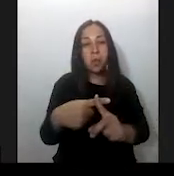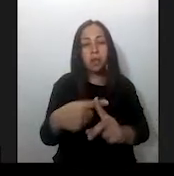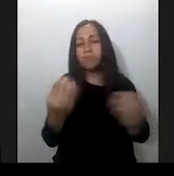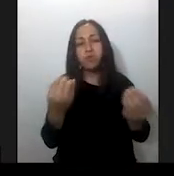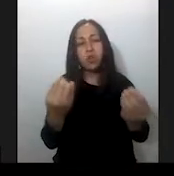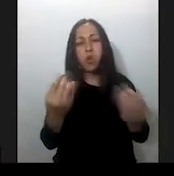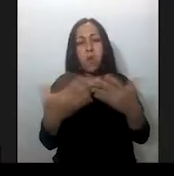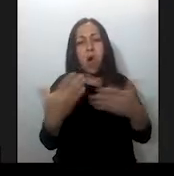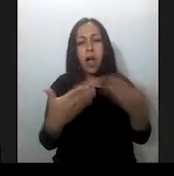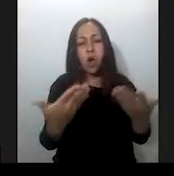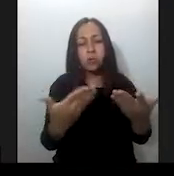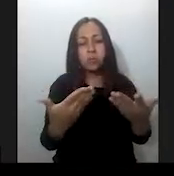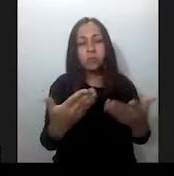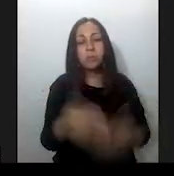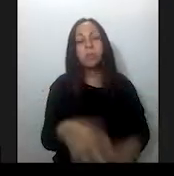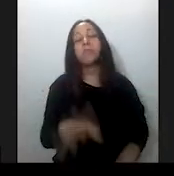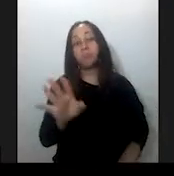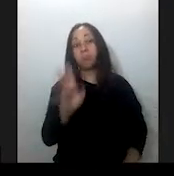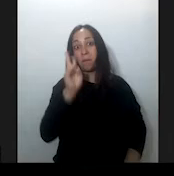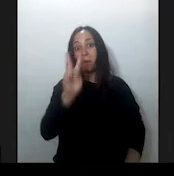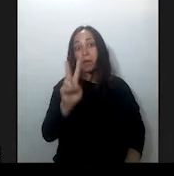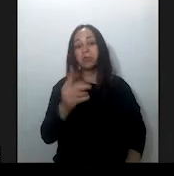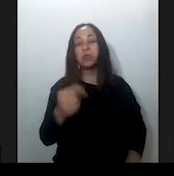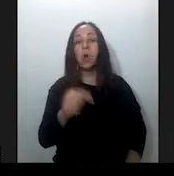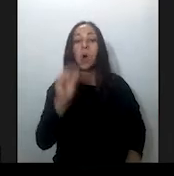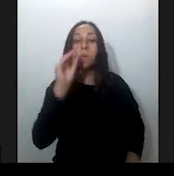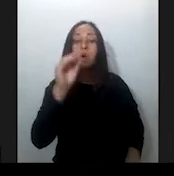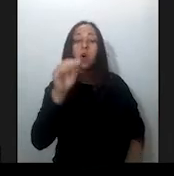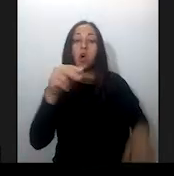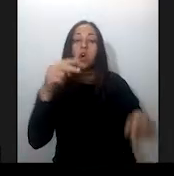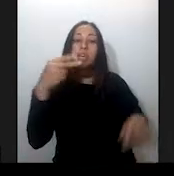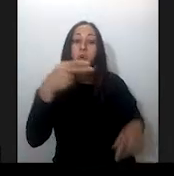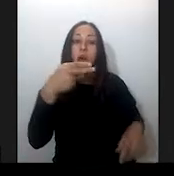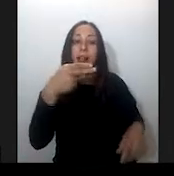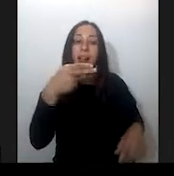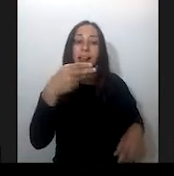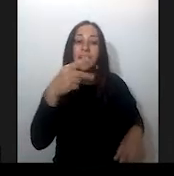¿Cómo puedo hacer? Bueno, vean que voy a poner igual,